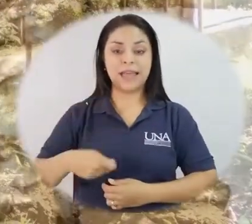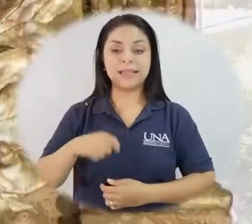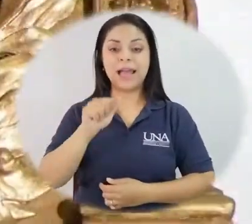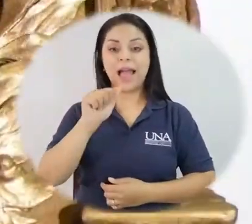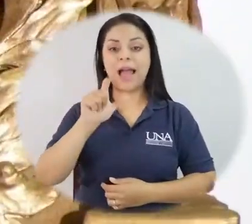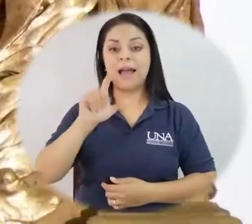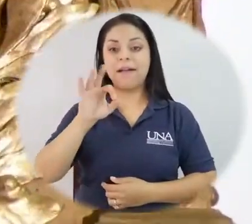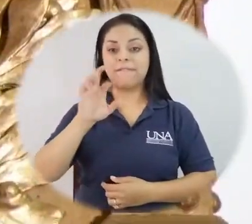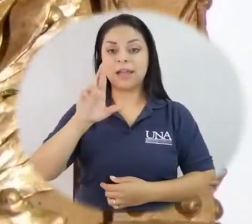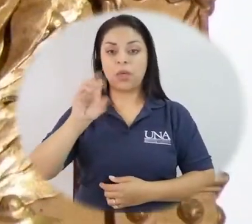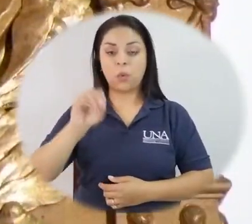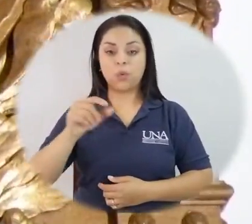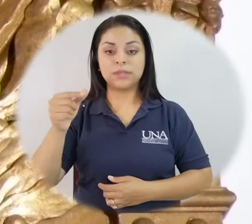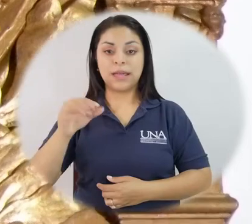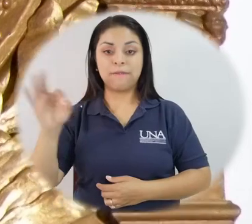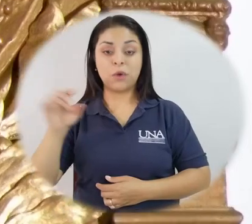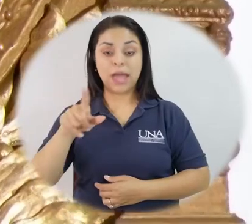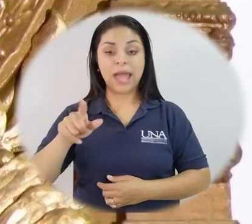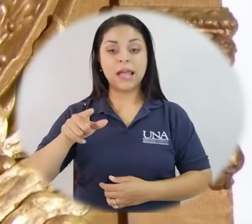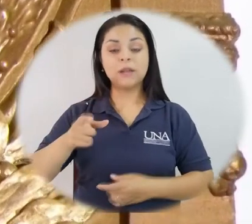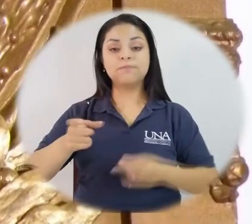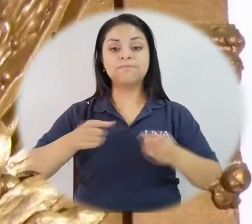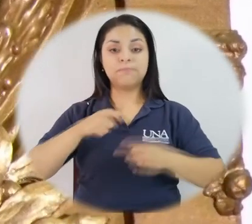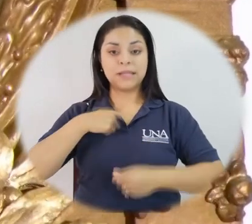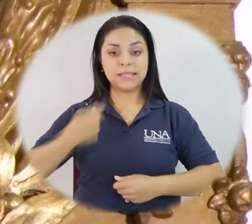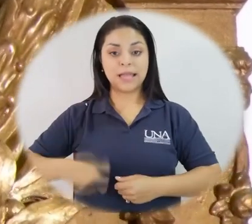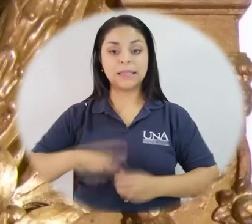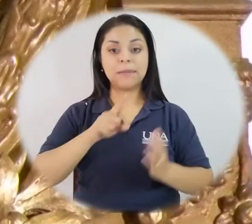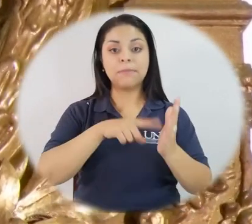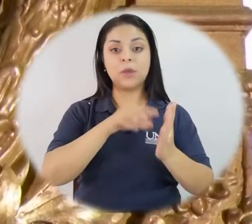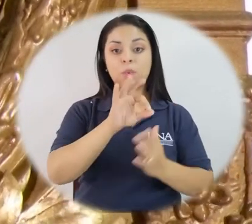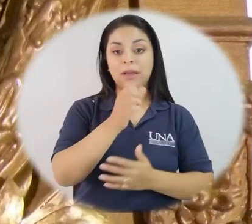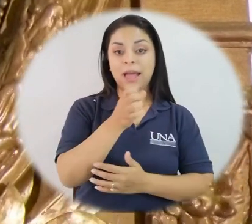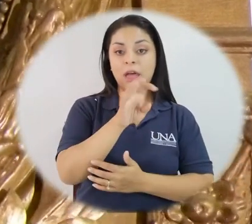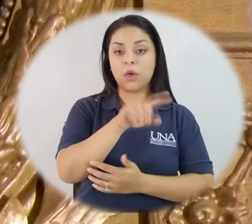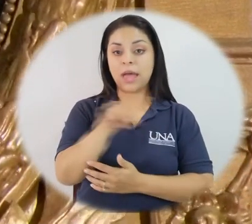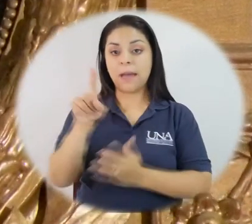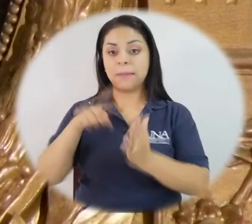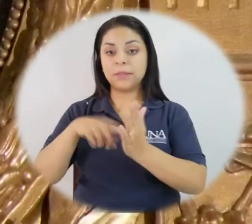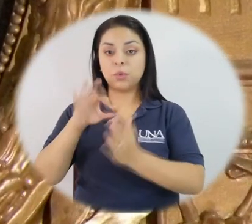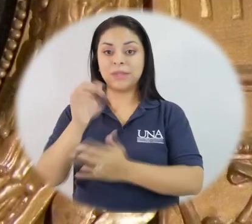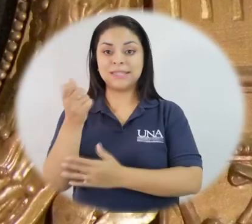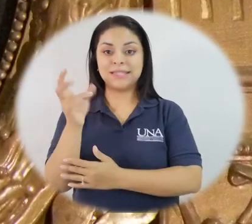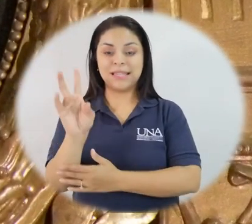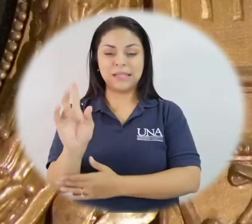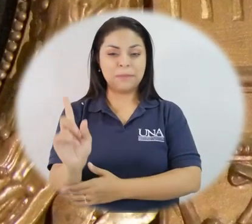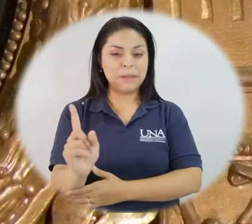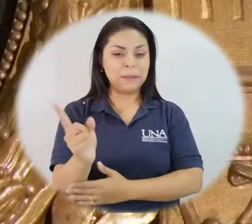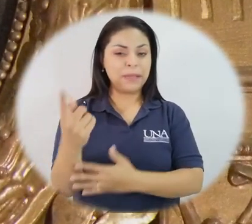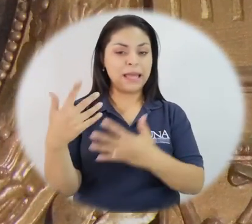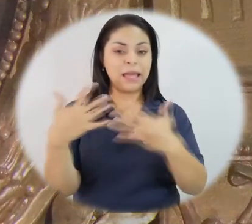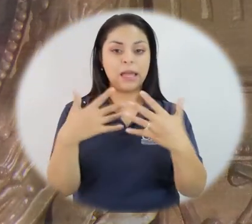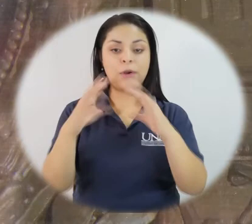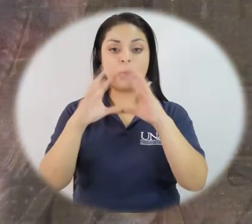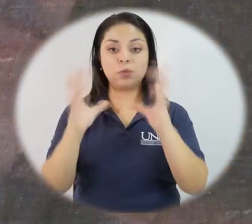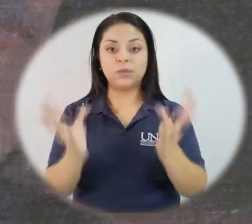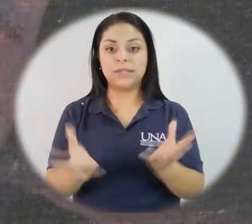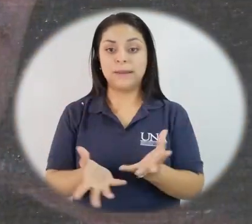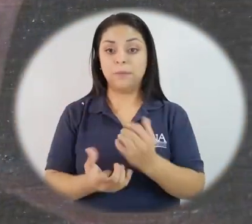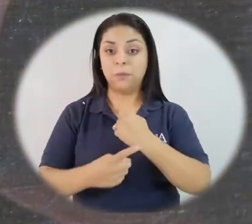Alfredo González Flores, quien gobernó entre 1914 y 1917. En plena Primera Guerra